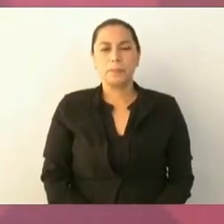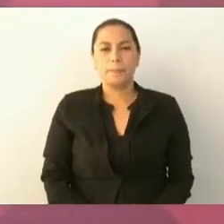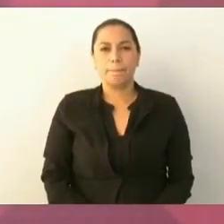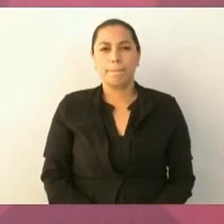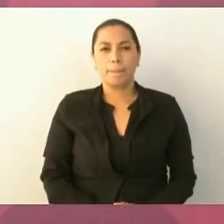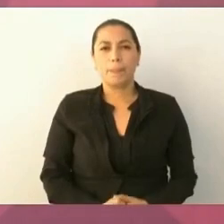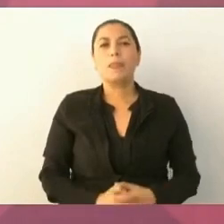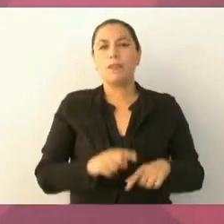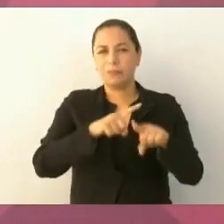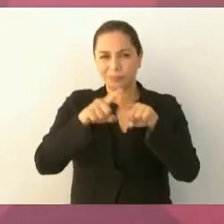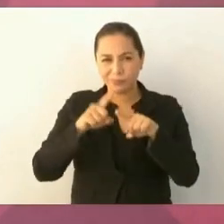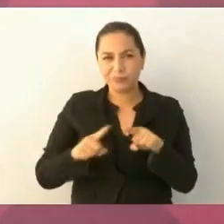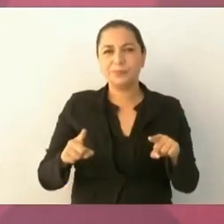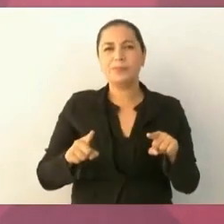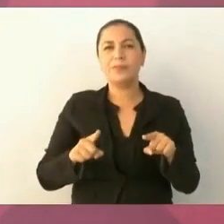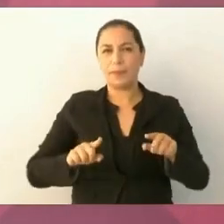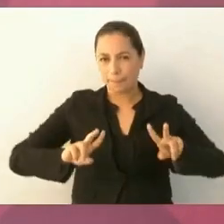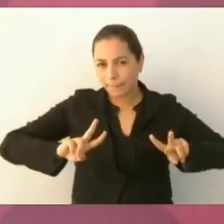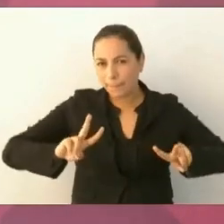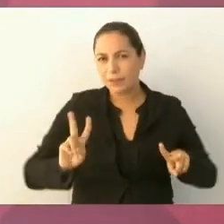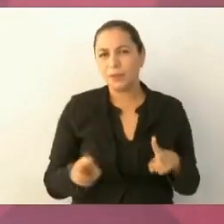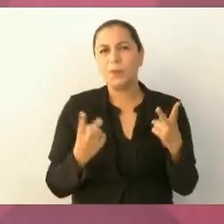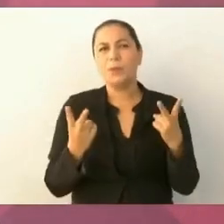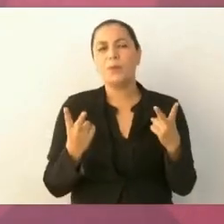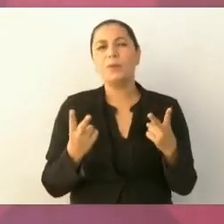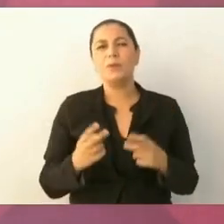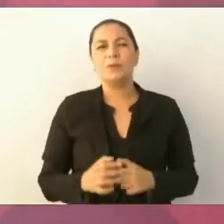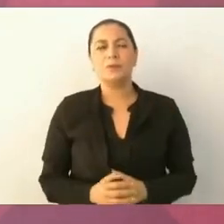vendió acciones